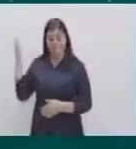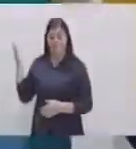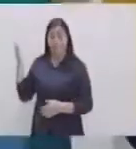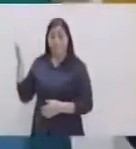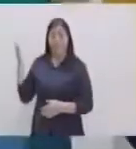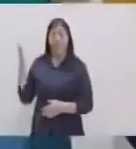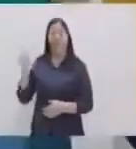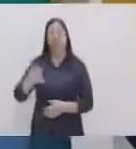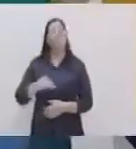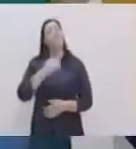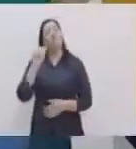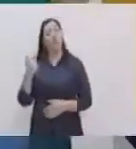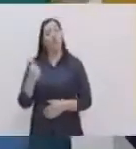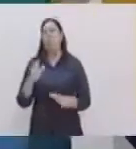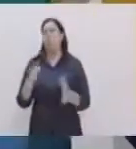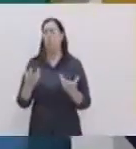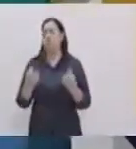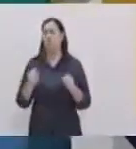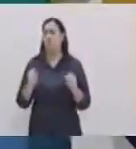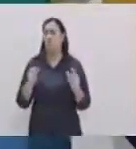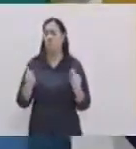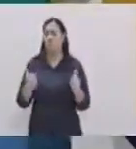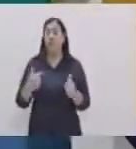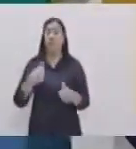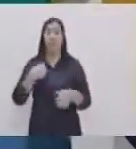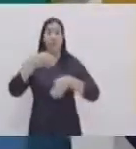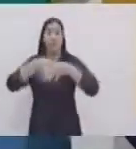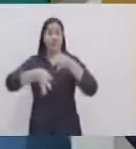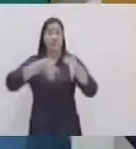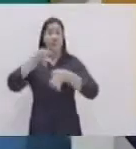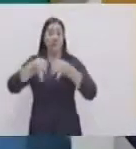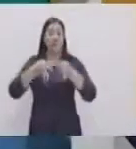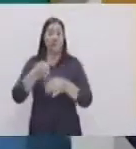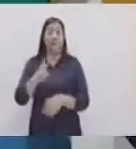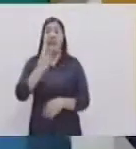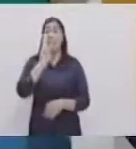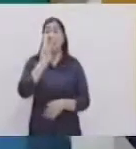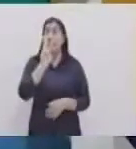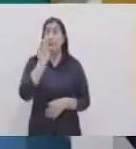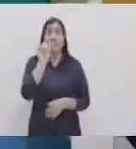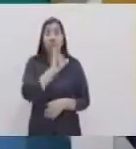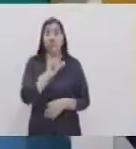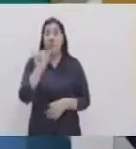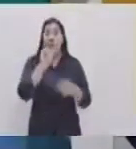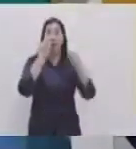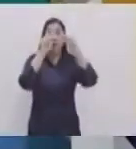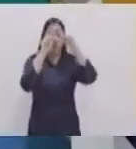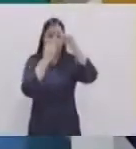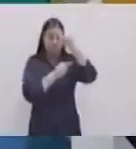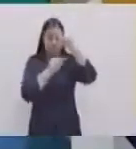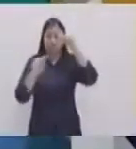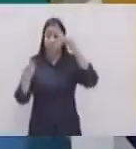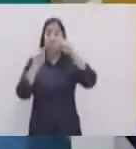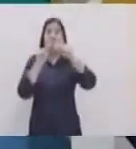Acá lo tenemos. Lo siguiente que vamos a hacer, como les decía al inicio, debería de tener tres lados iguales.